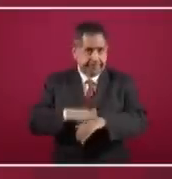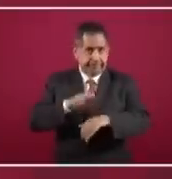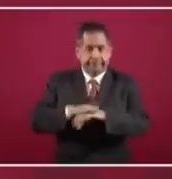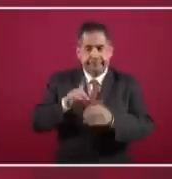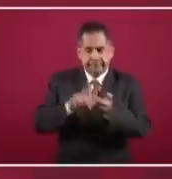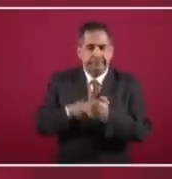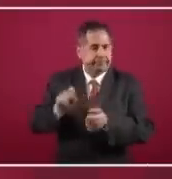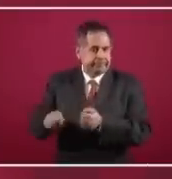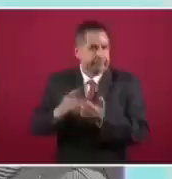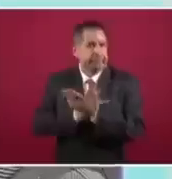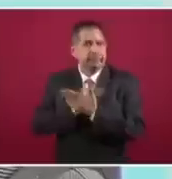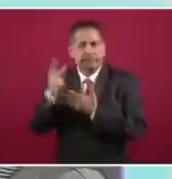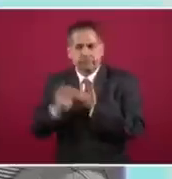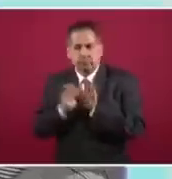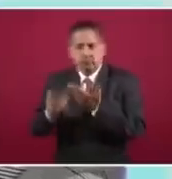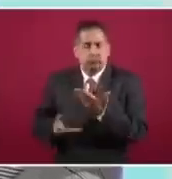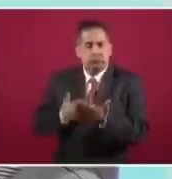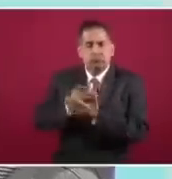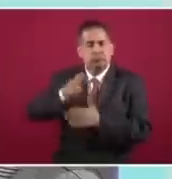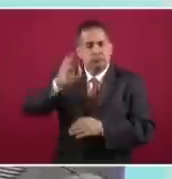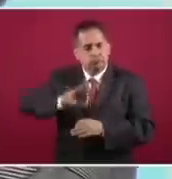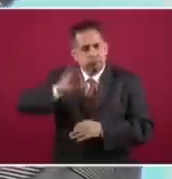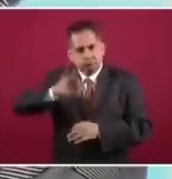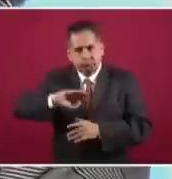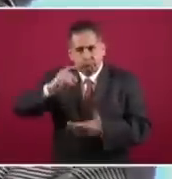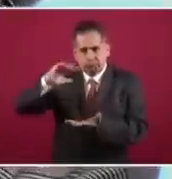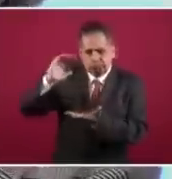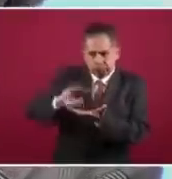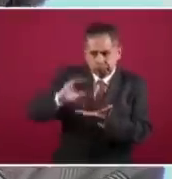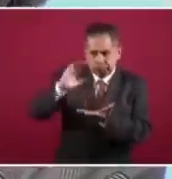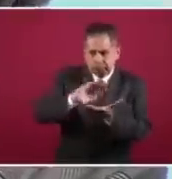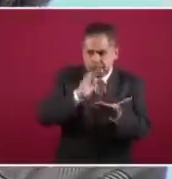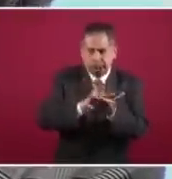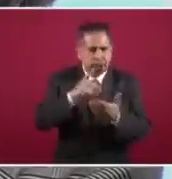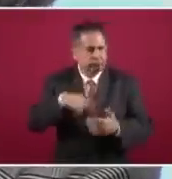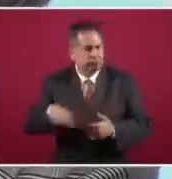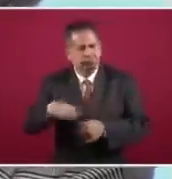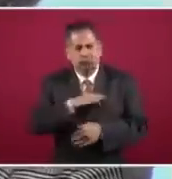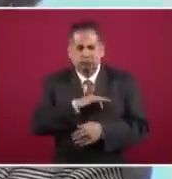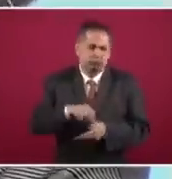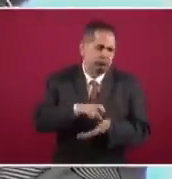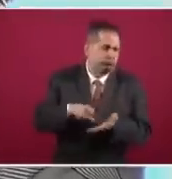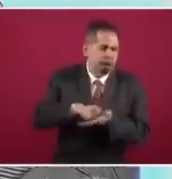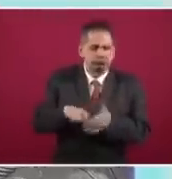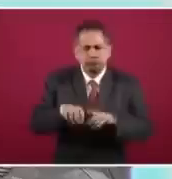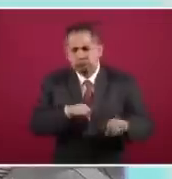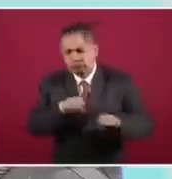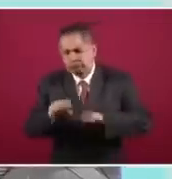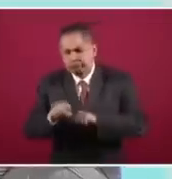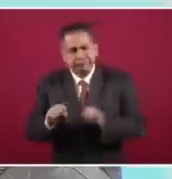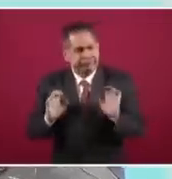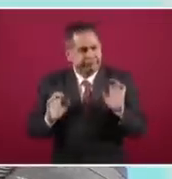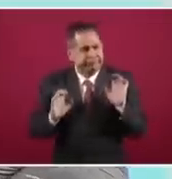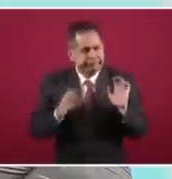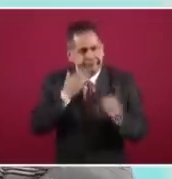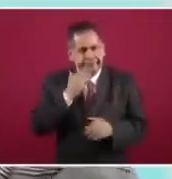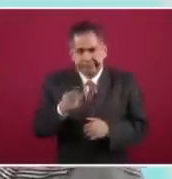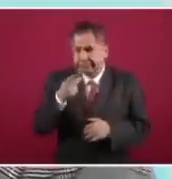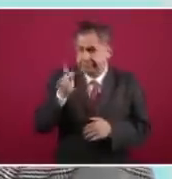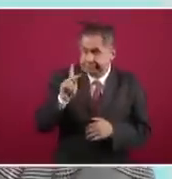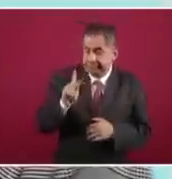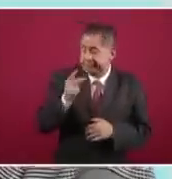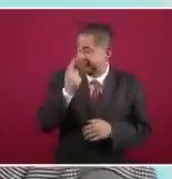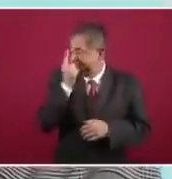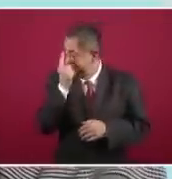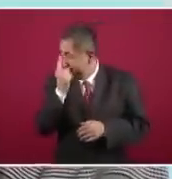efectivamente este es un programa que ofrece rebajas, es un programa que ofrece mejores condiciones de compra, pero que era